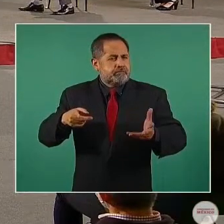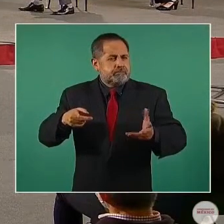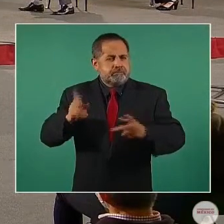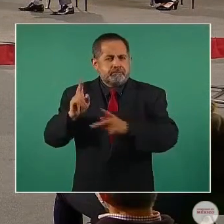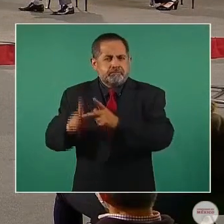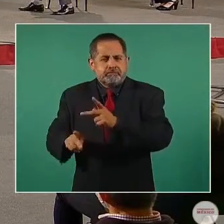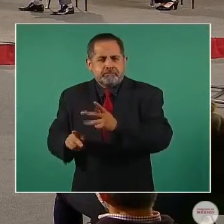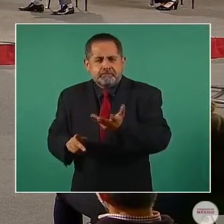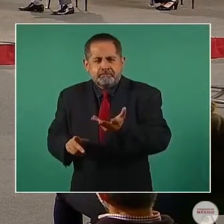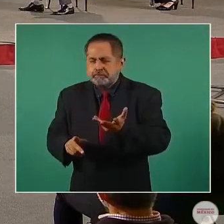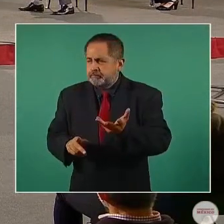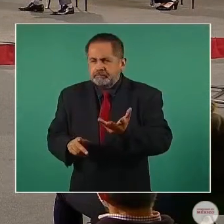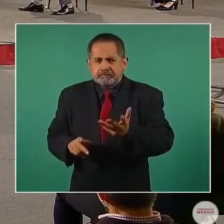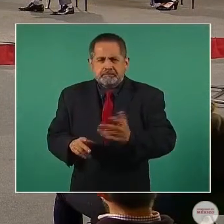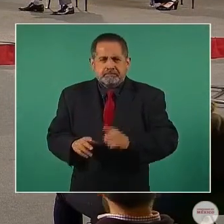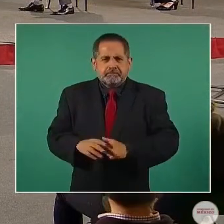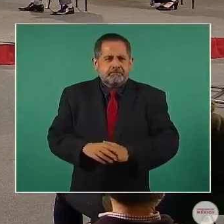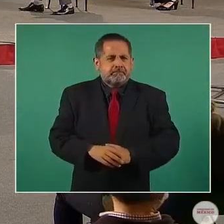Enrique,